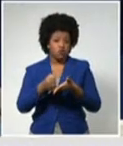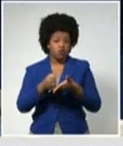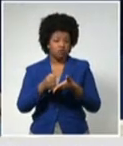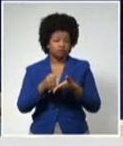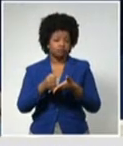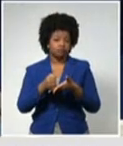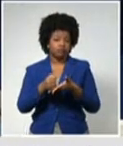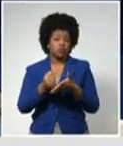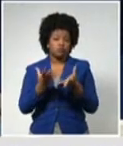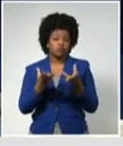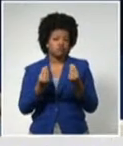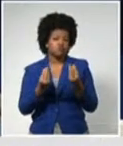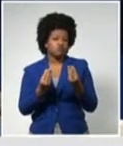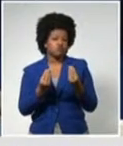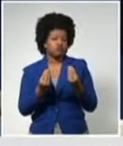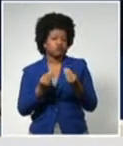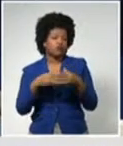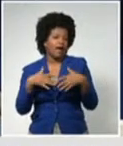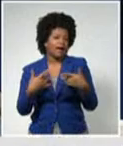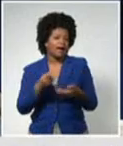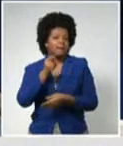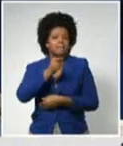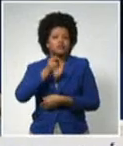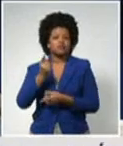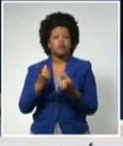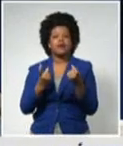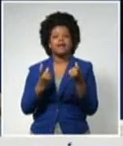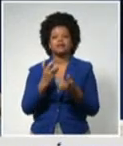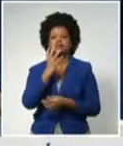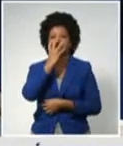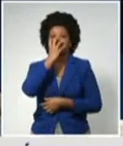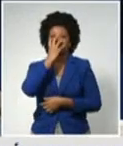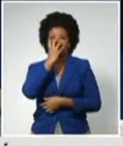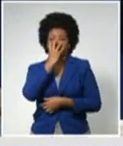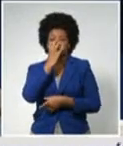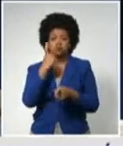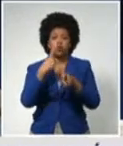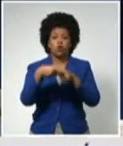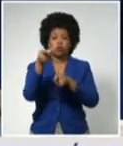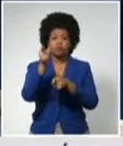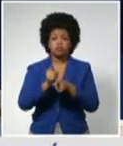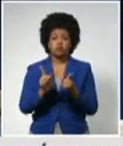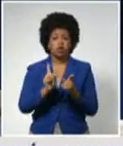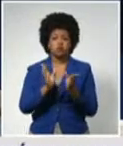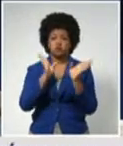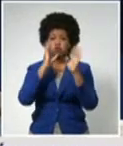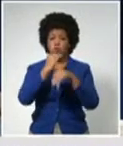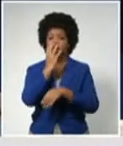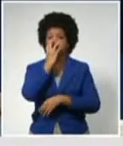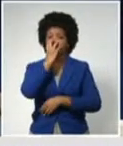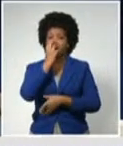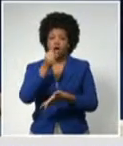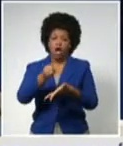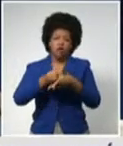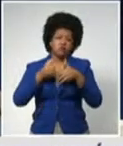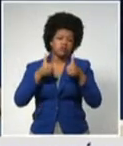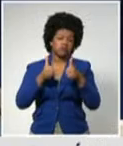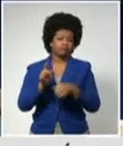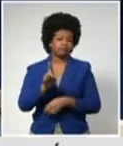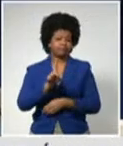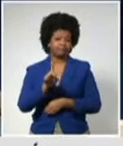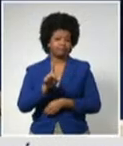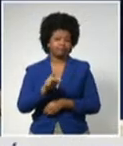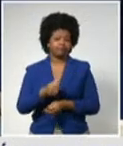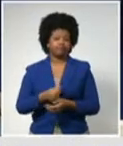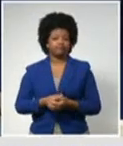en aquellos pacientes que requieren ventilación asistida y los que requieren oxígeno. En